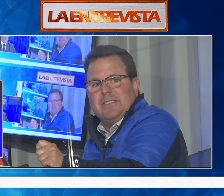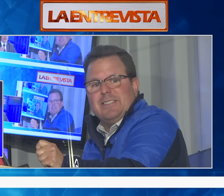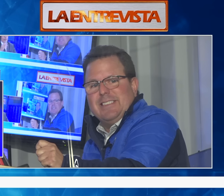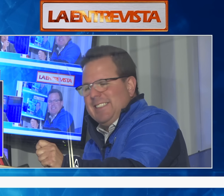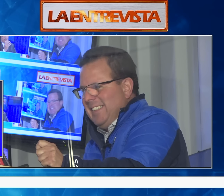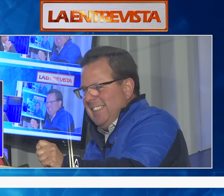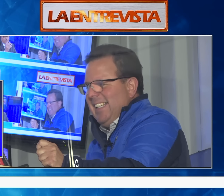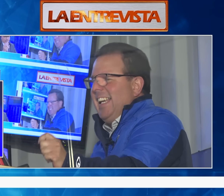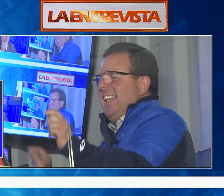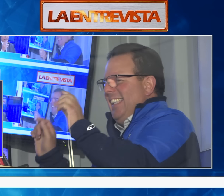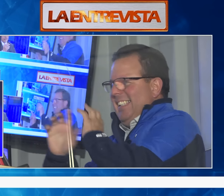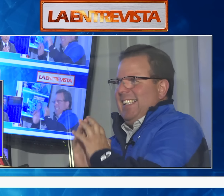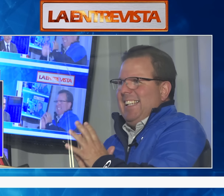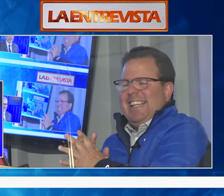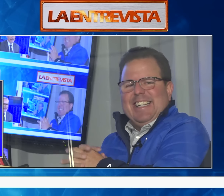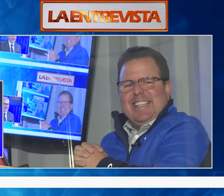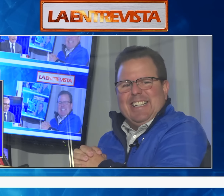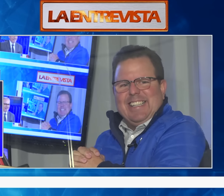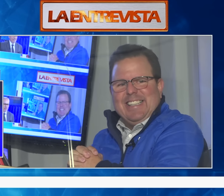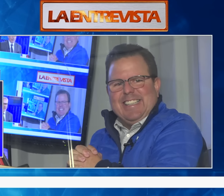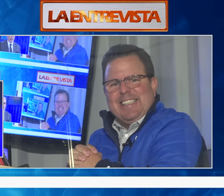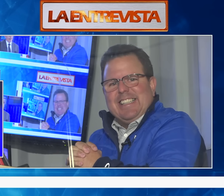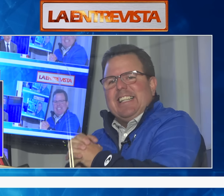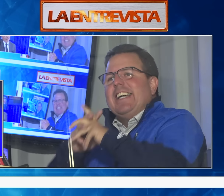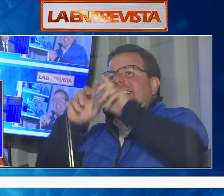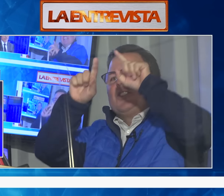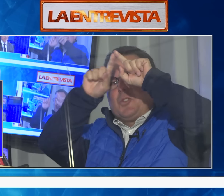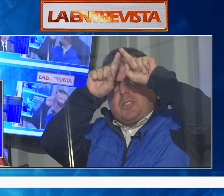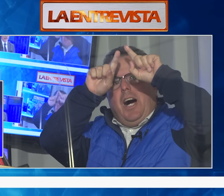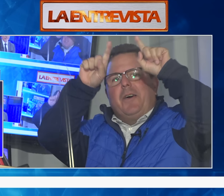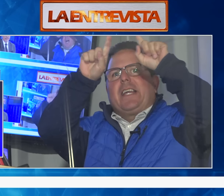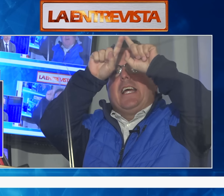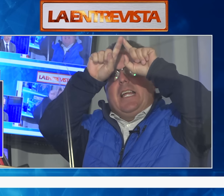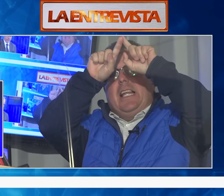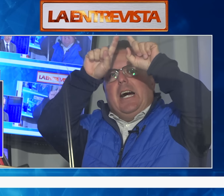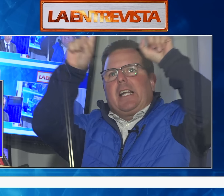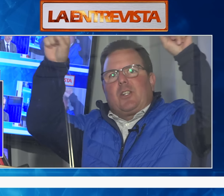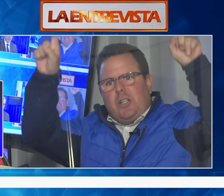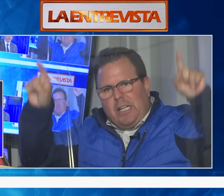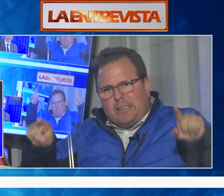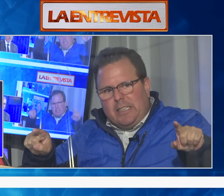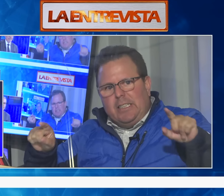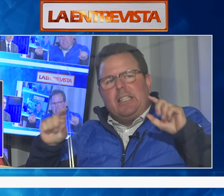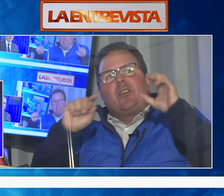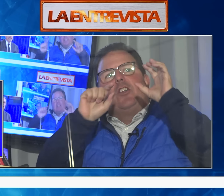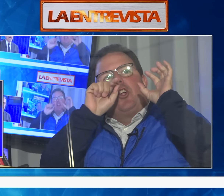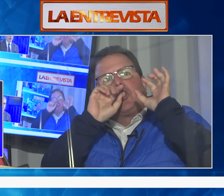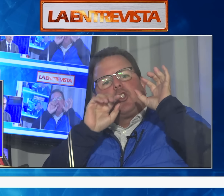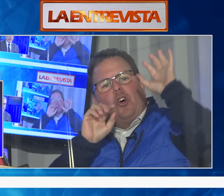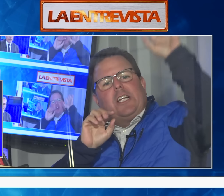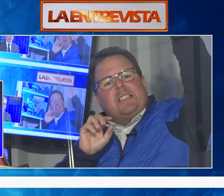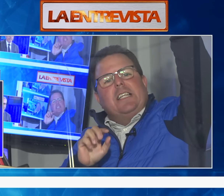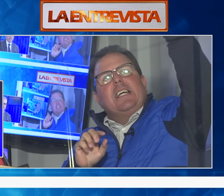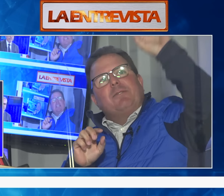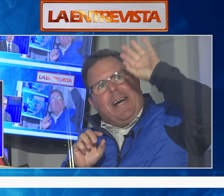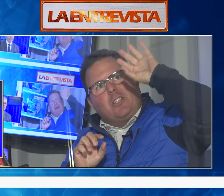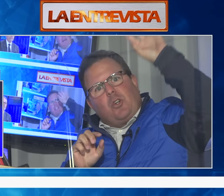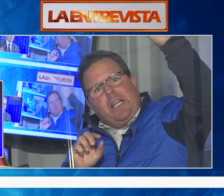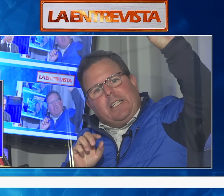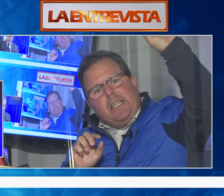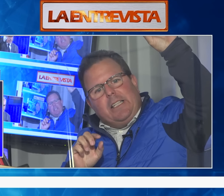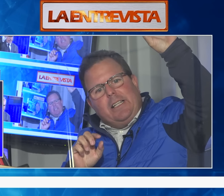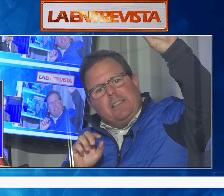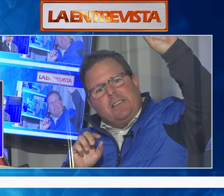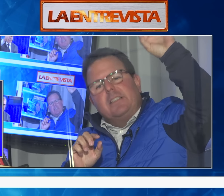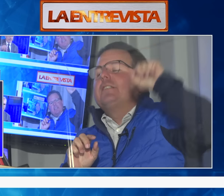cuál escuadra, papá? Explícate, ¿qué quieres decir por la escuadra? Ahí sí me ponchaste. Tú sabes que el arco es así. Ah, cuando okay. Los goles van en